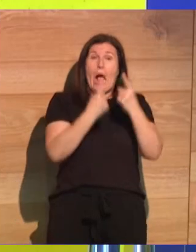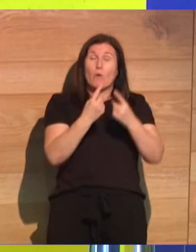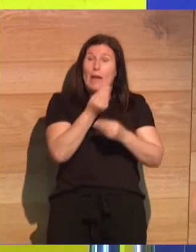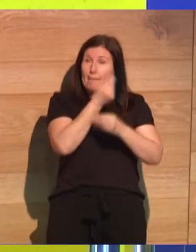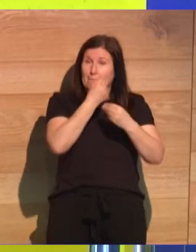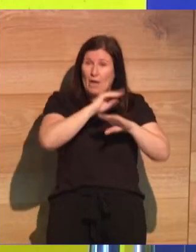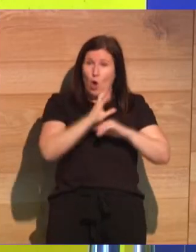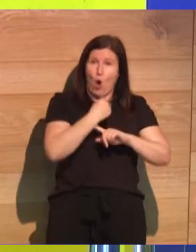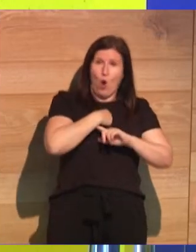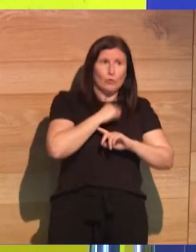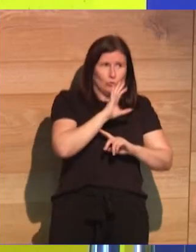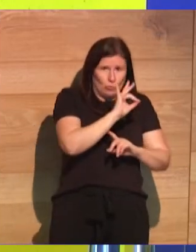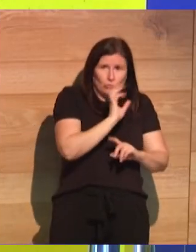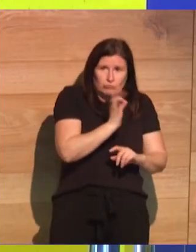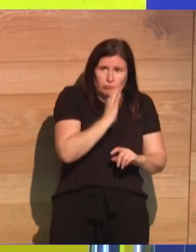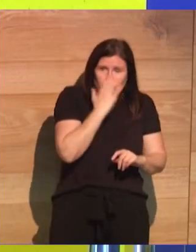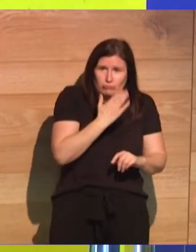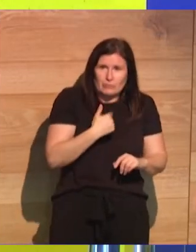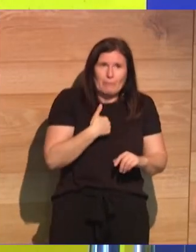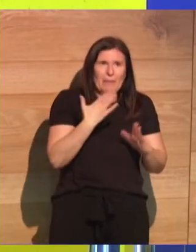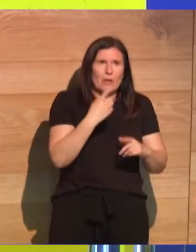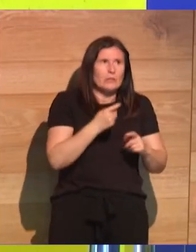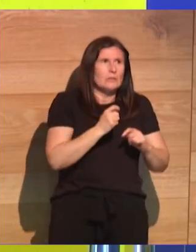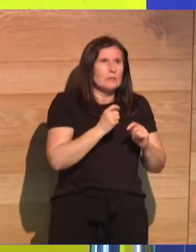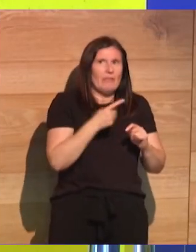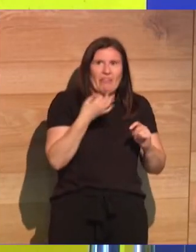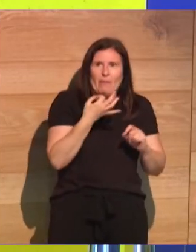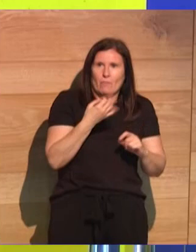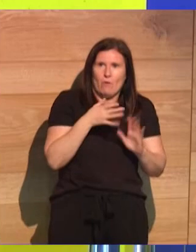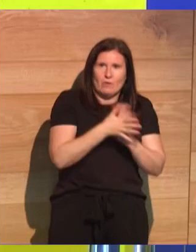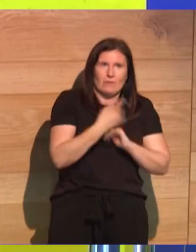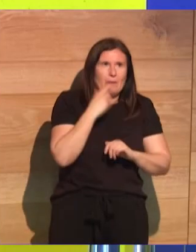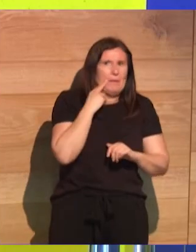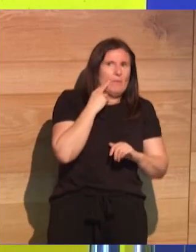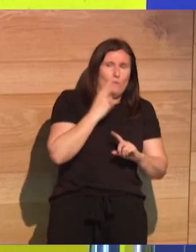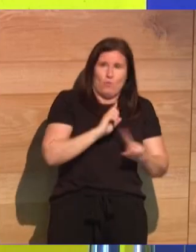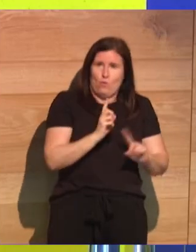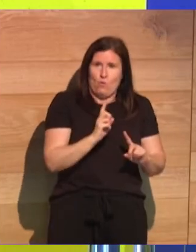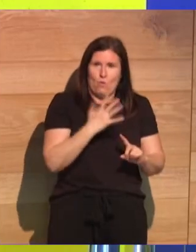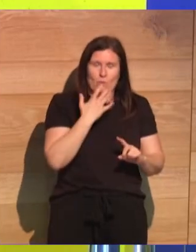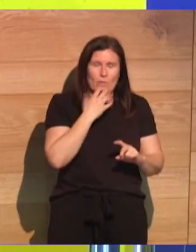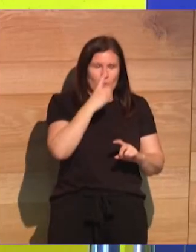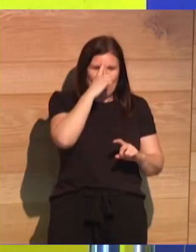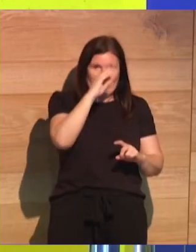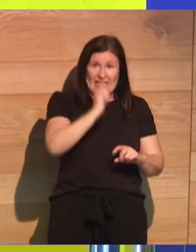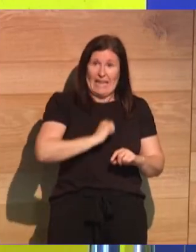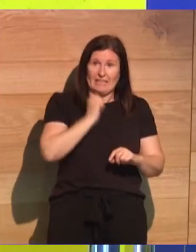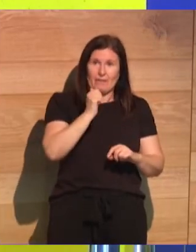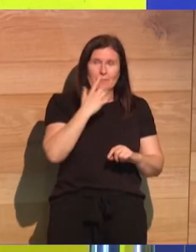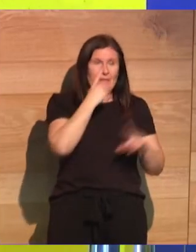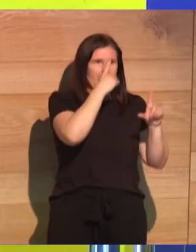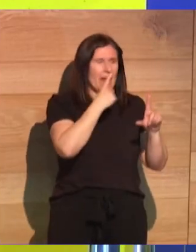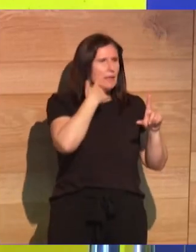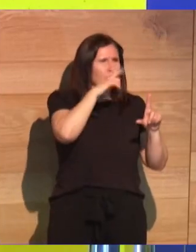Y eso no nos tiene que dar miedo. Por ejemplo, es muy bueno, la inteligencia artificial es muy buena reconociendo